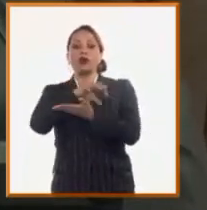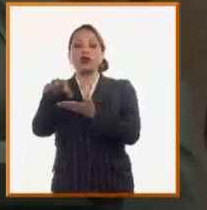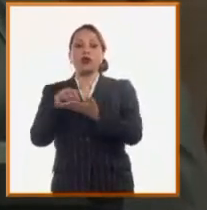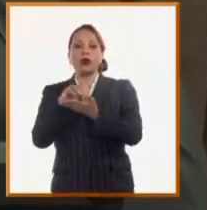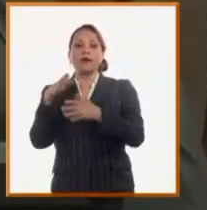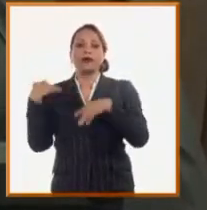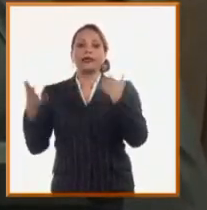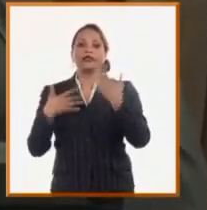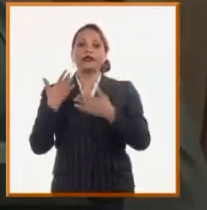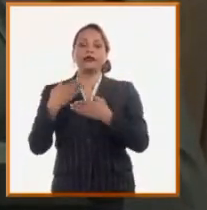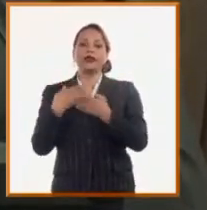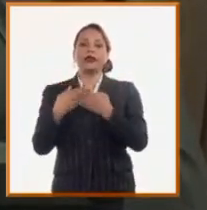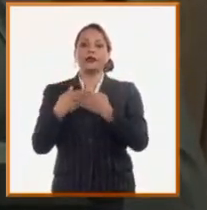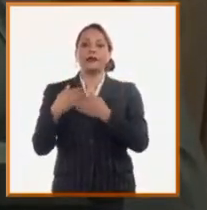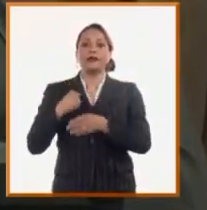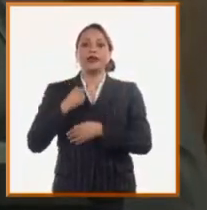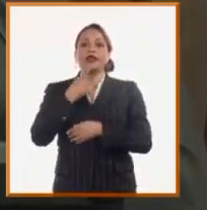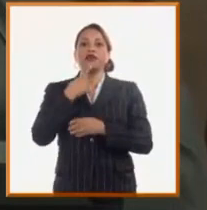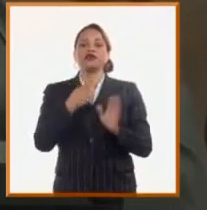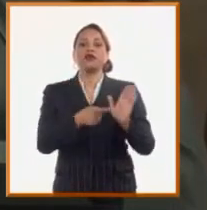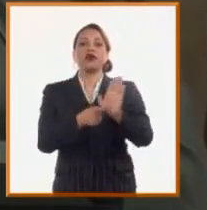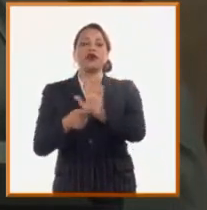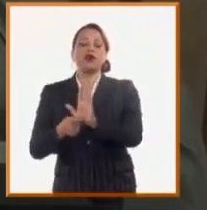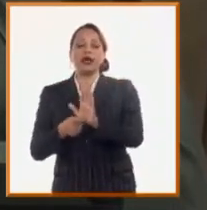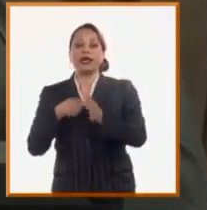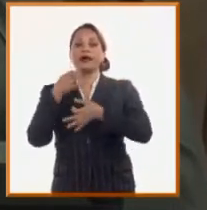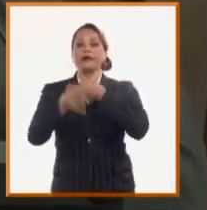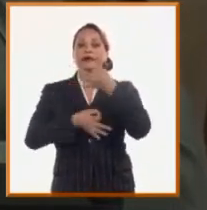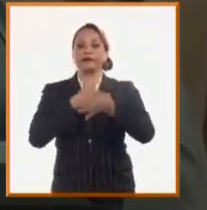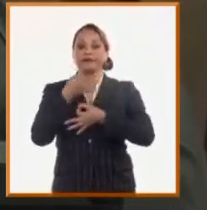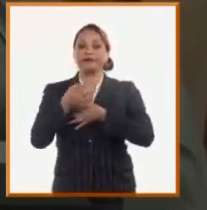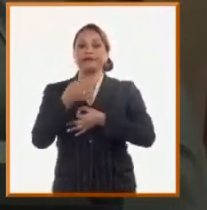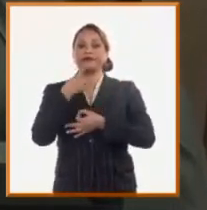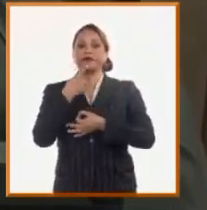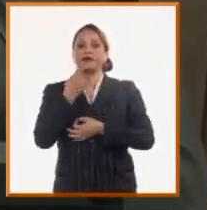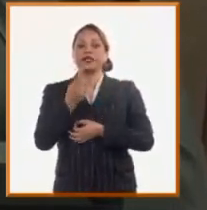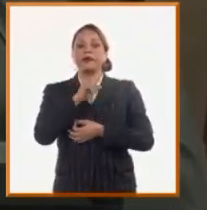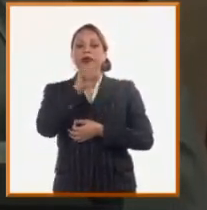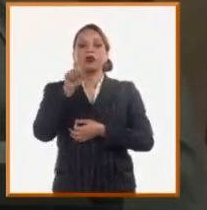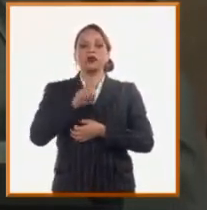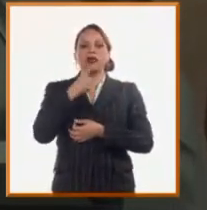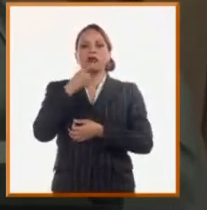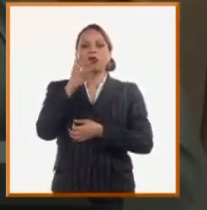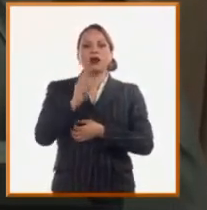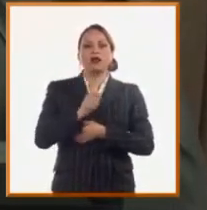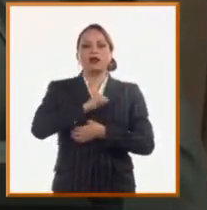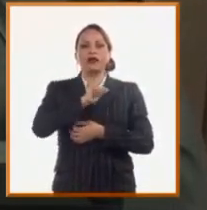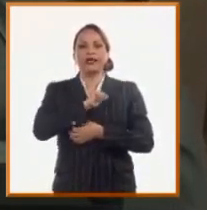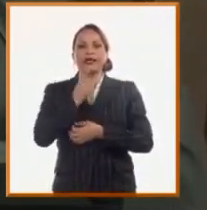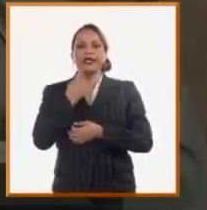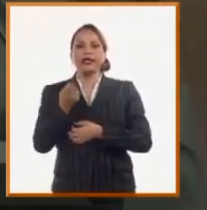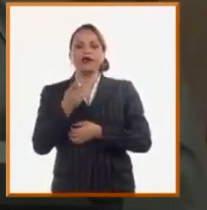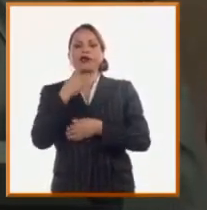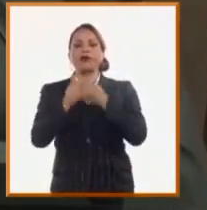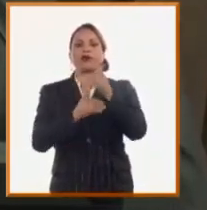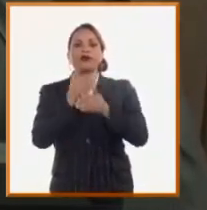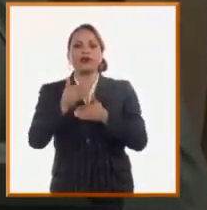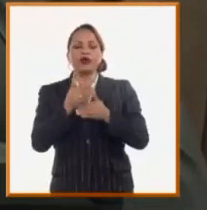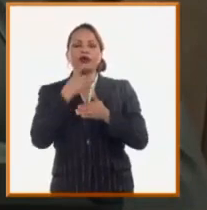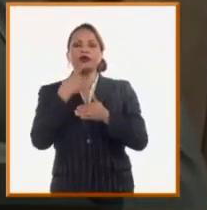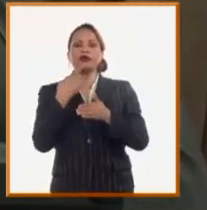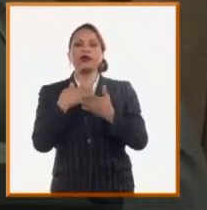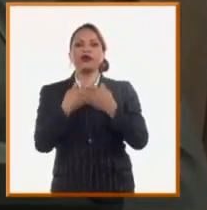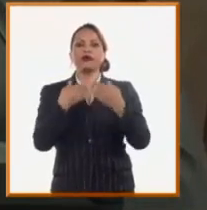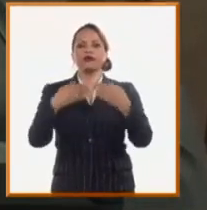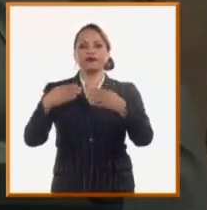no estatal y no fue transparente, no lo sometió a ver cuántos eran los que aspiraban a hacer un proceso